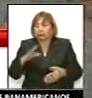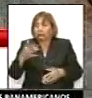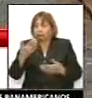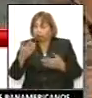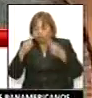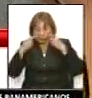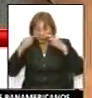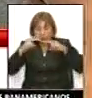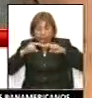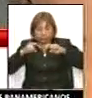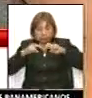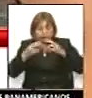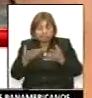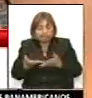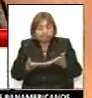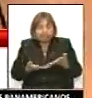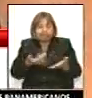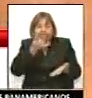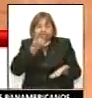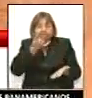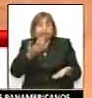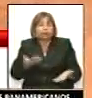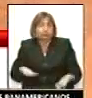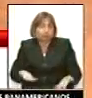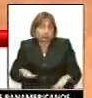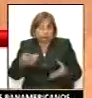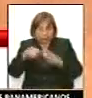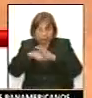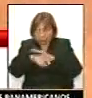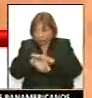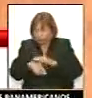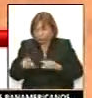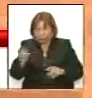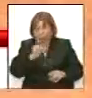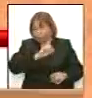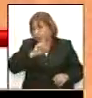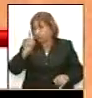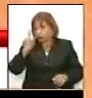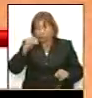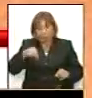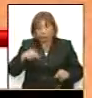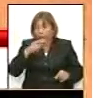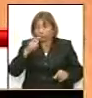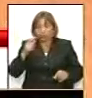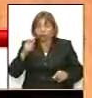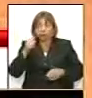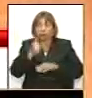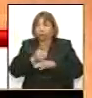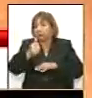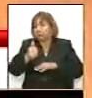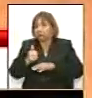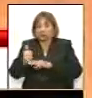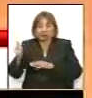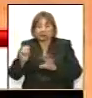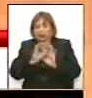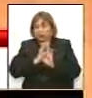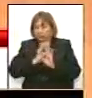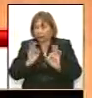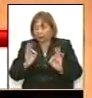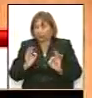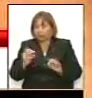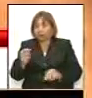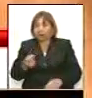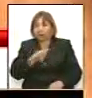una investigación. Y ese es el tema de fondo. Acá no hay victimarios ni víctimas.